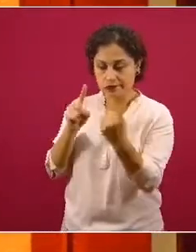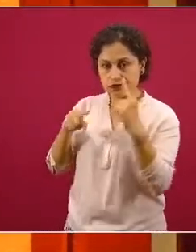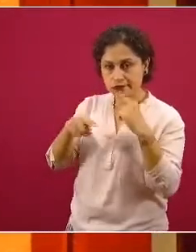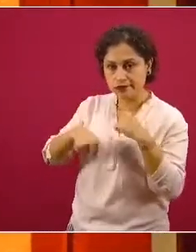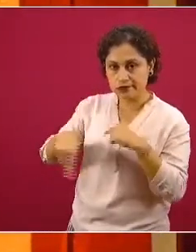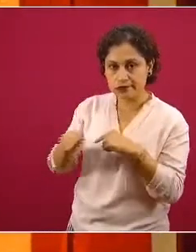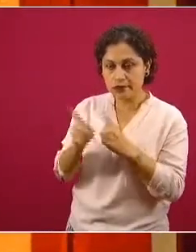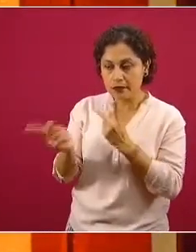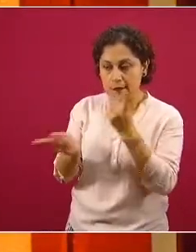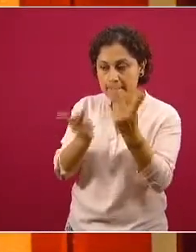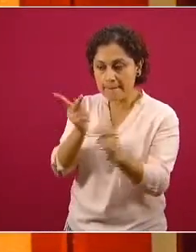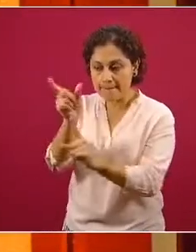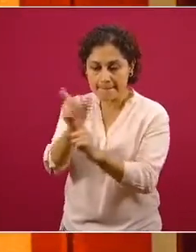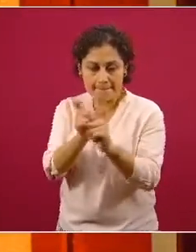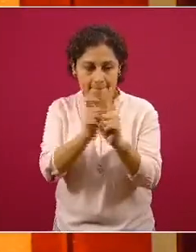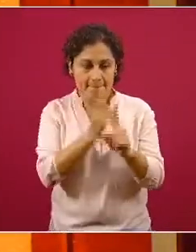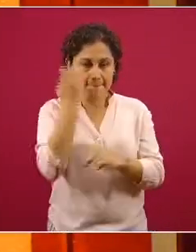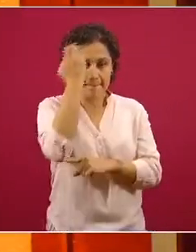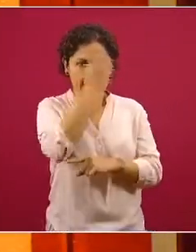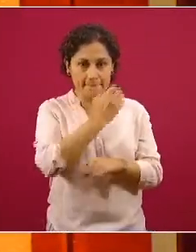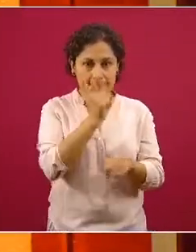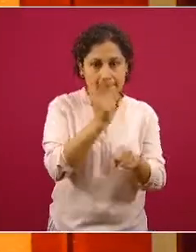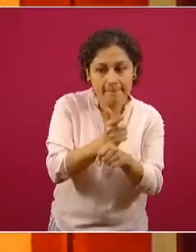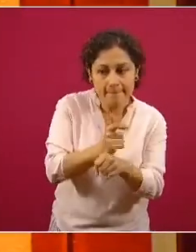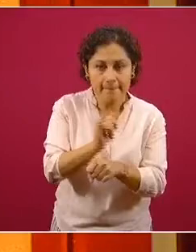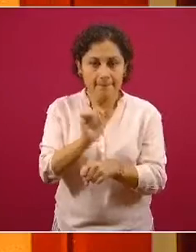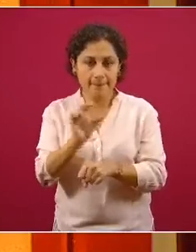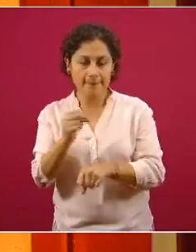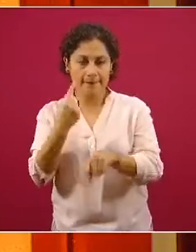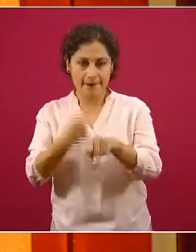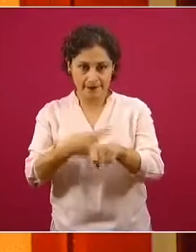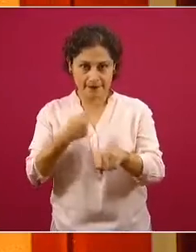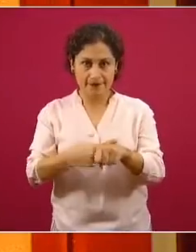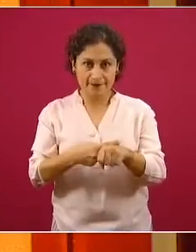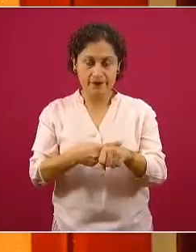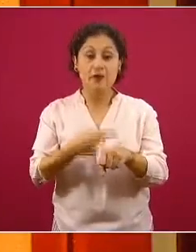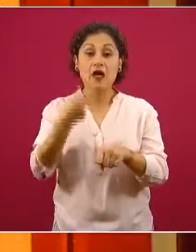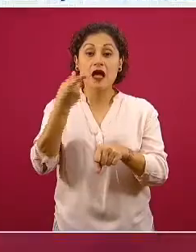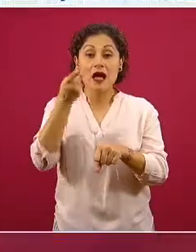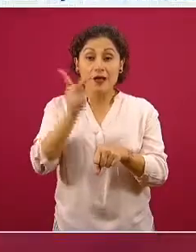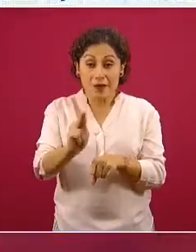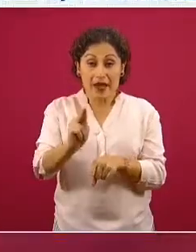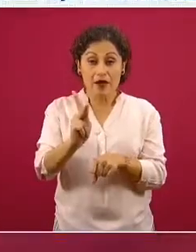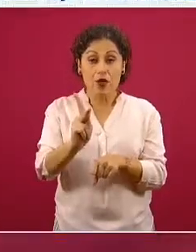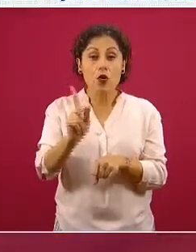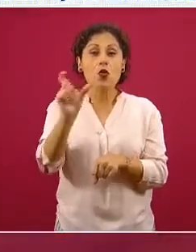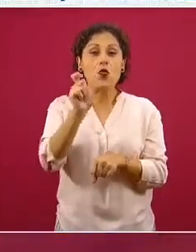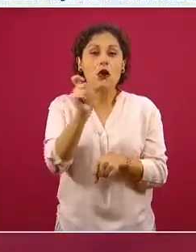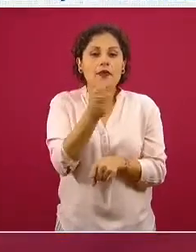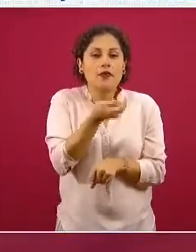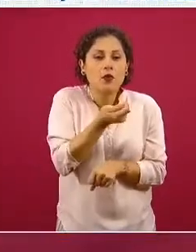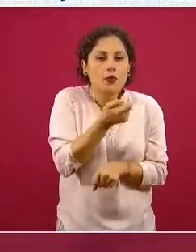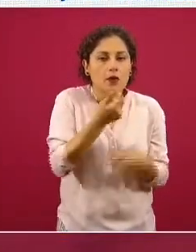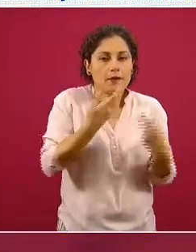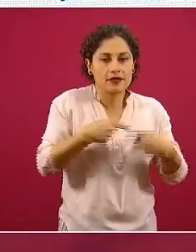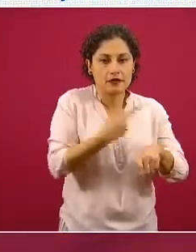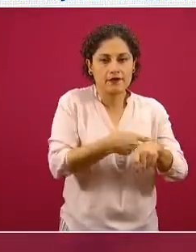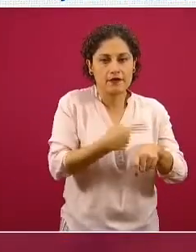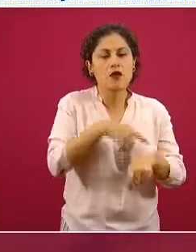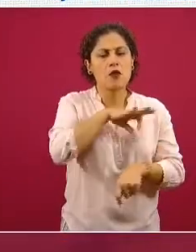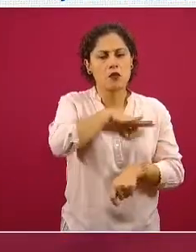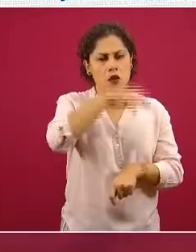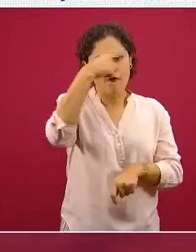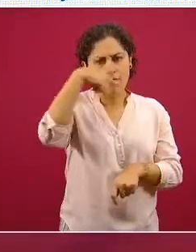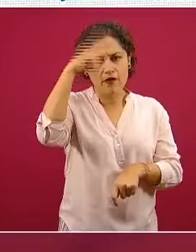centenas de casos, ya no es práctico hacerlo a nivel general. Y eso precisamente también es uno de los